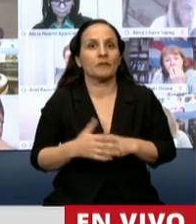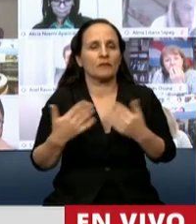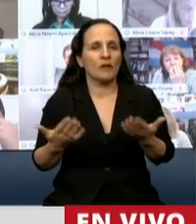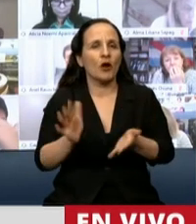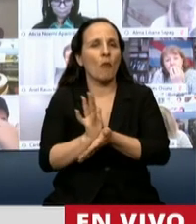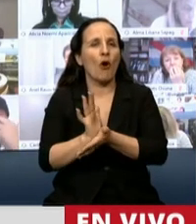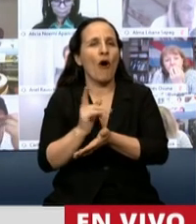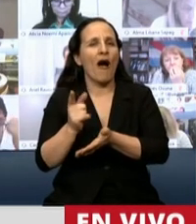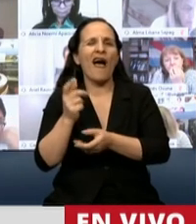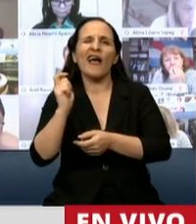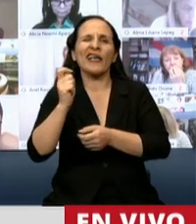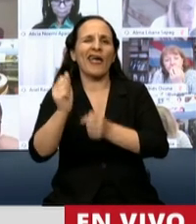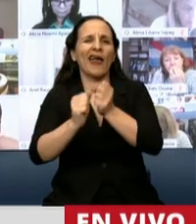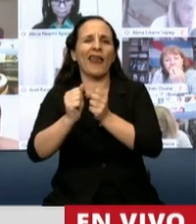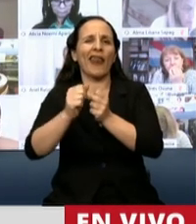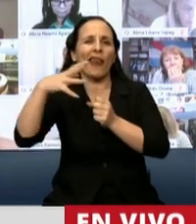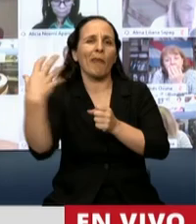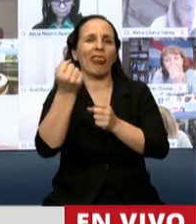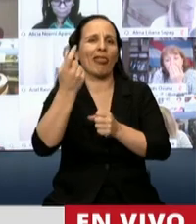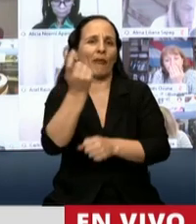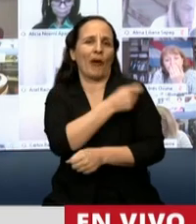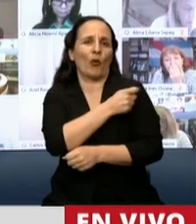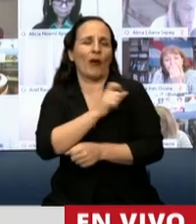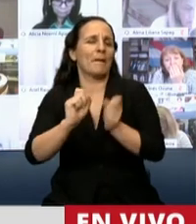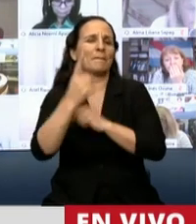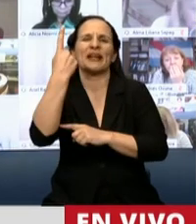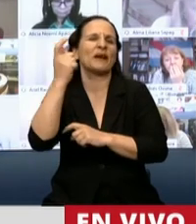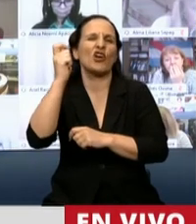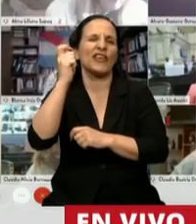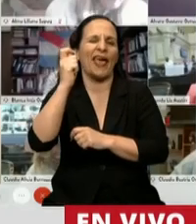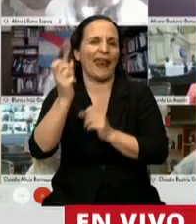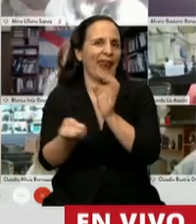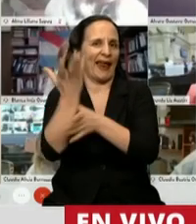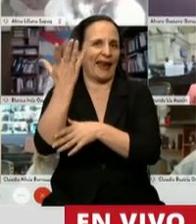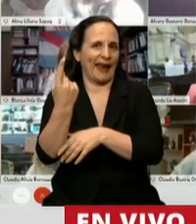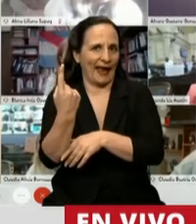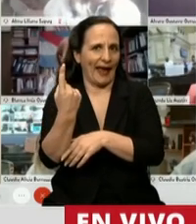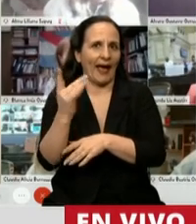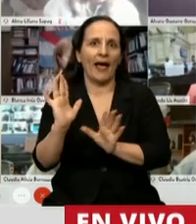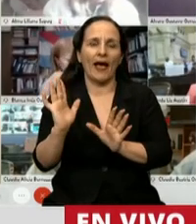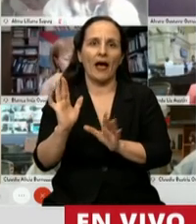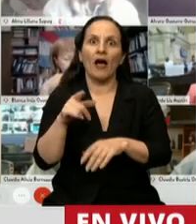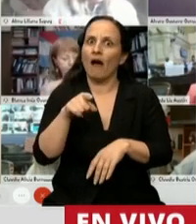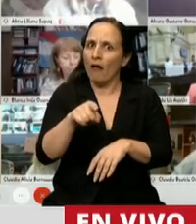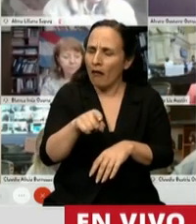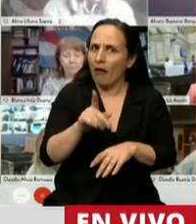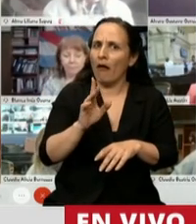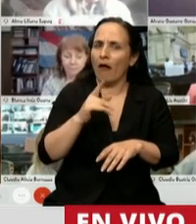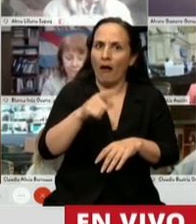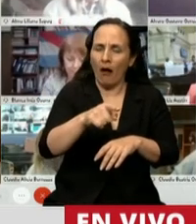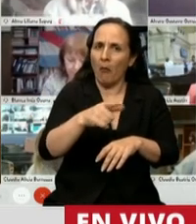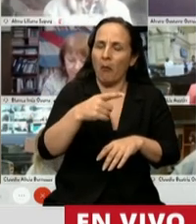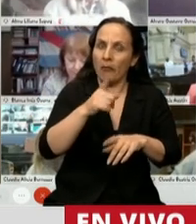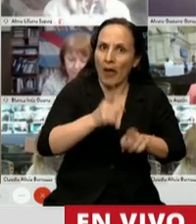una carrera por quién produce primero la vacuna y, por otro lado, una demanda enorme, global, para poder adquirir